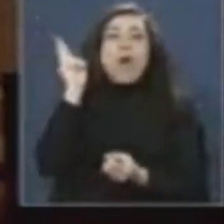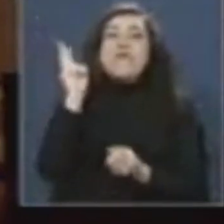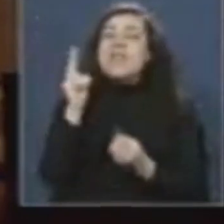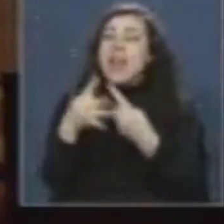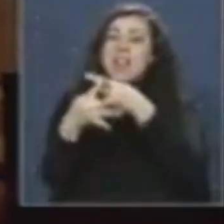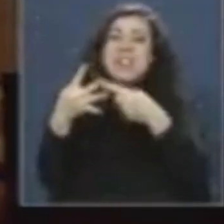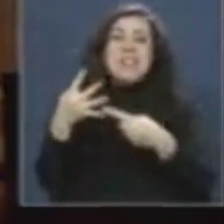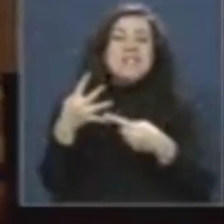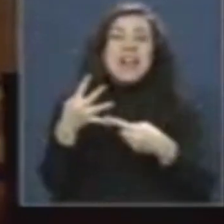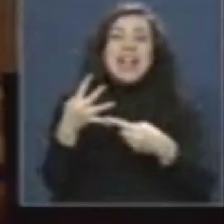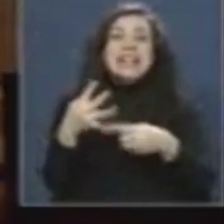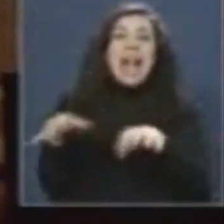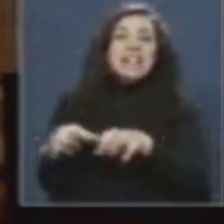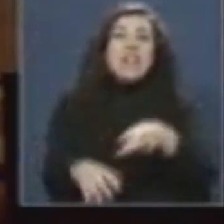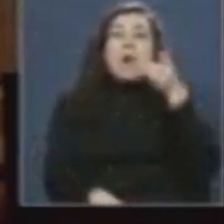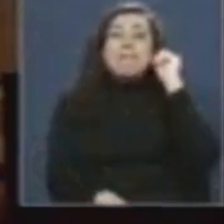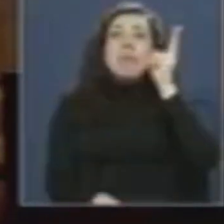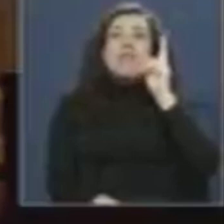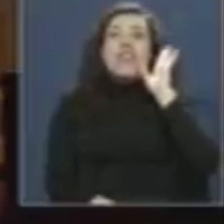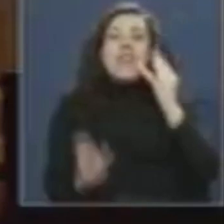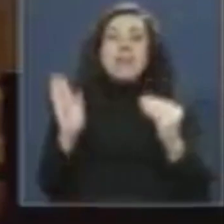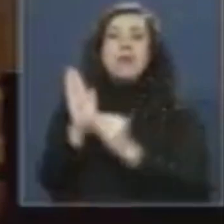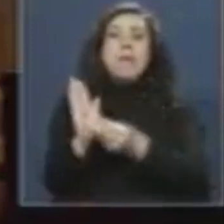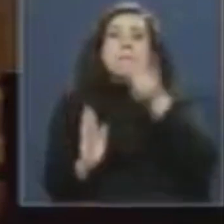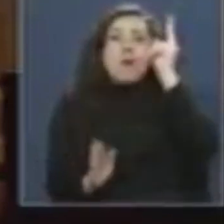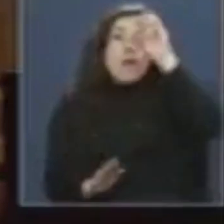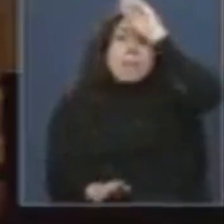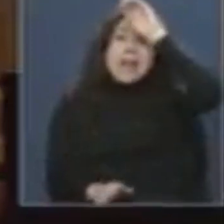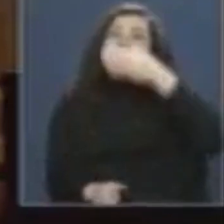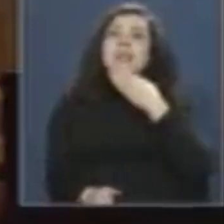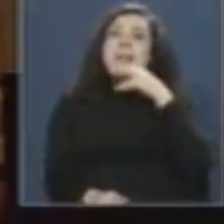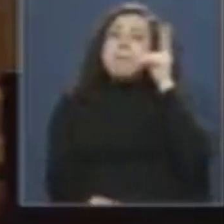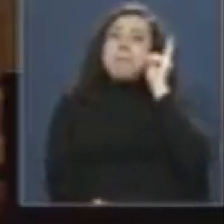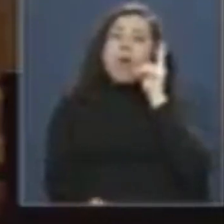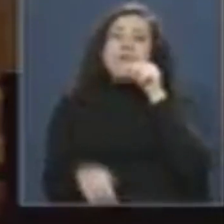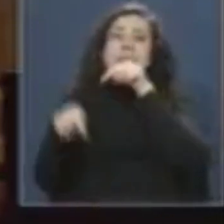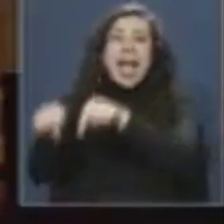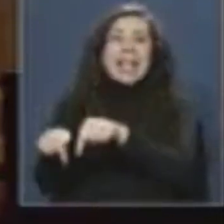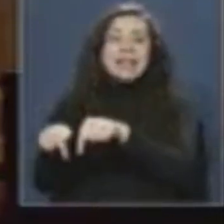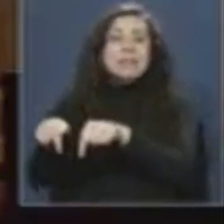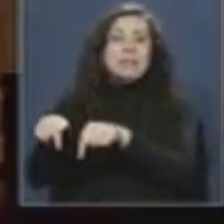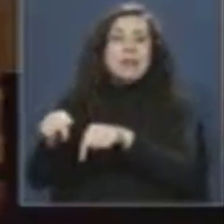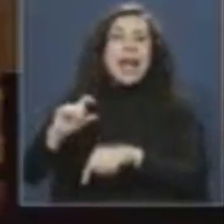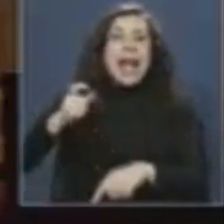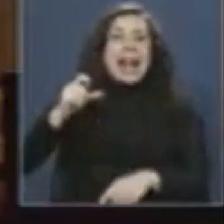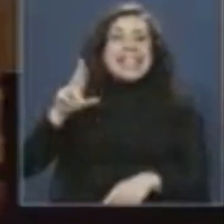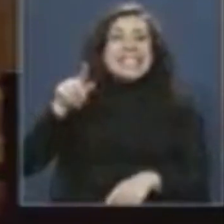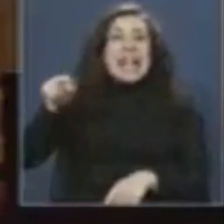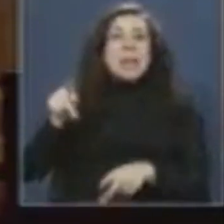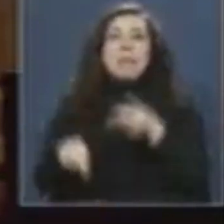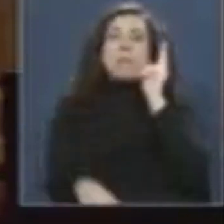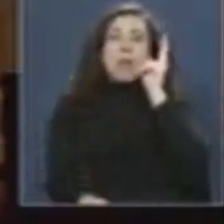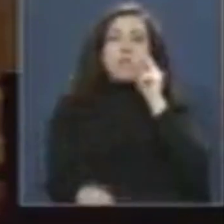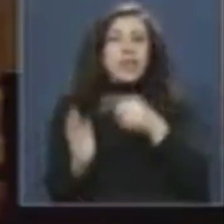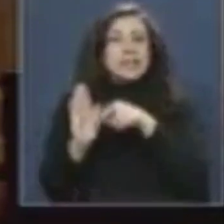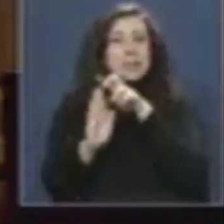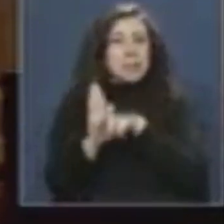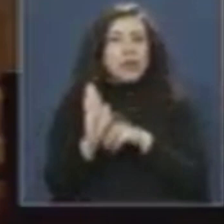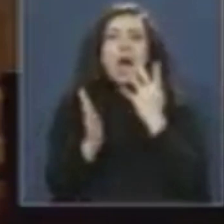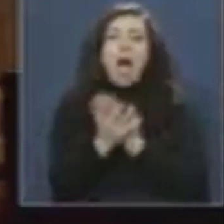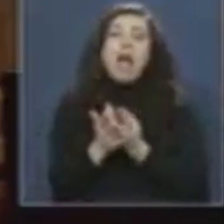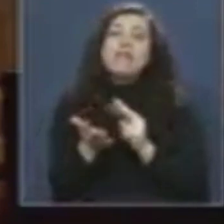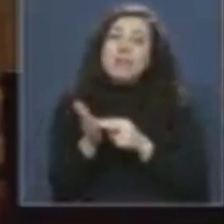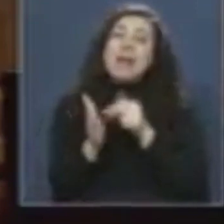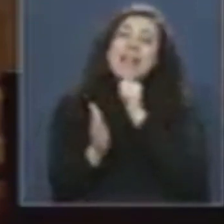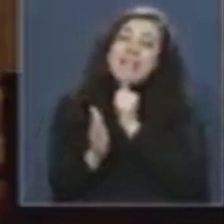La minería se prohíbe, presidenta. Tiene que prohibirse en los glaciares. Ahora, por supuesto que este proyecto tiene